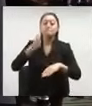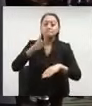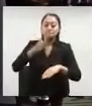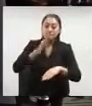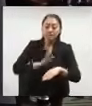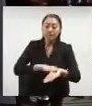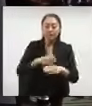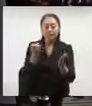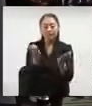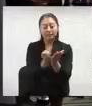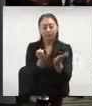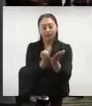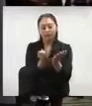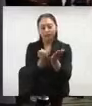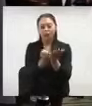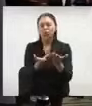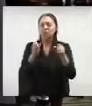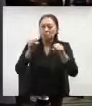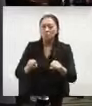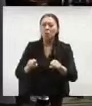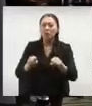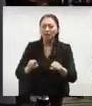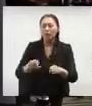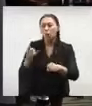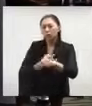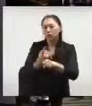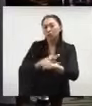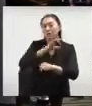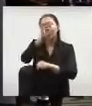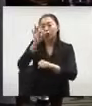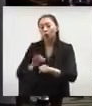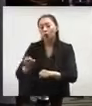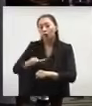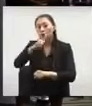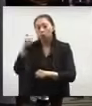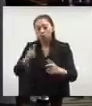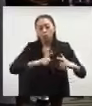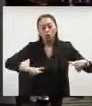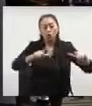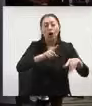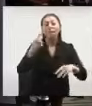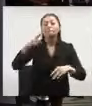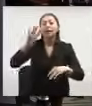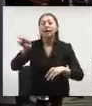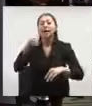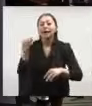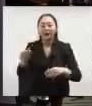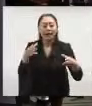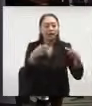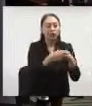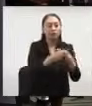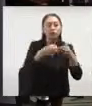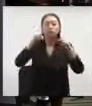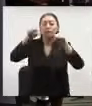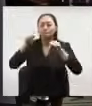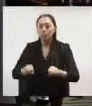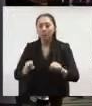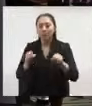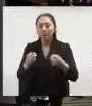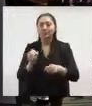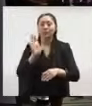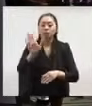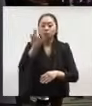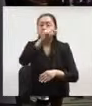las instalaciones del Congreso de la República o una tercera opción como sede para que las comisiones puedan desarrollar su trabajo